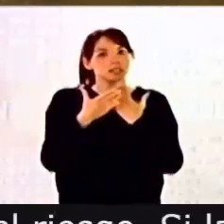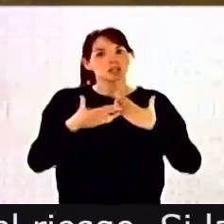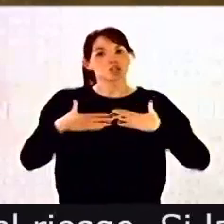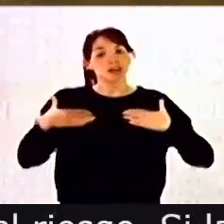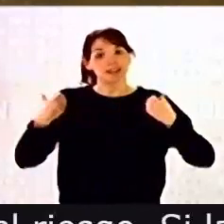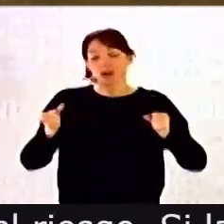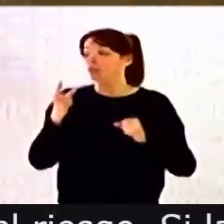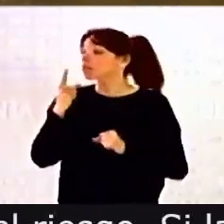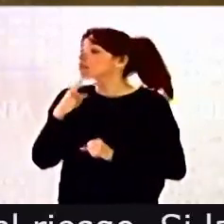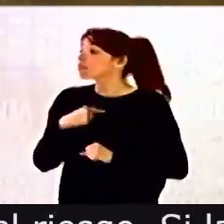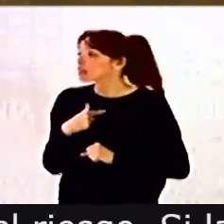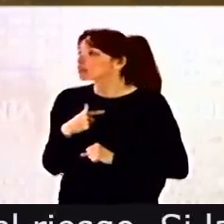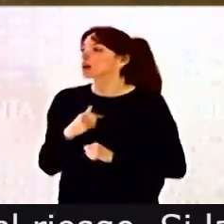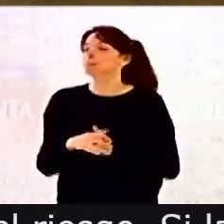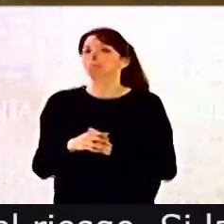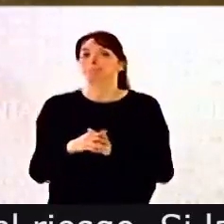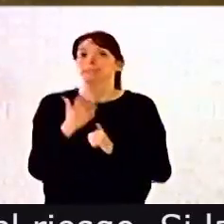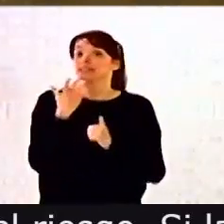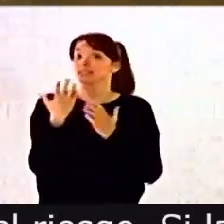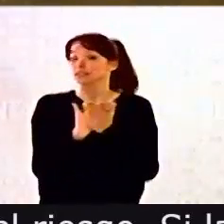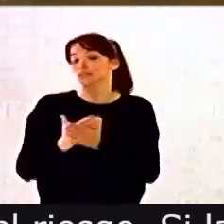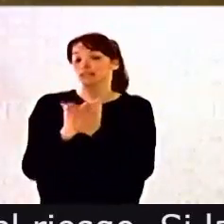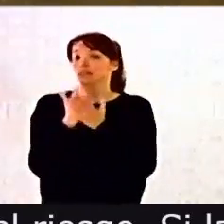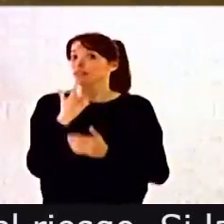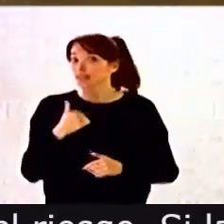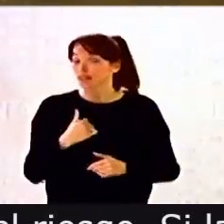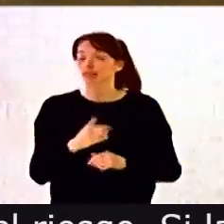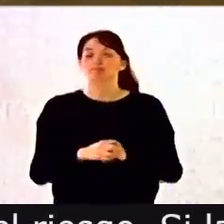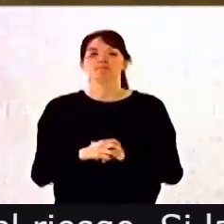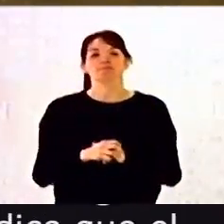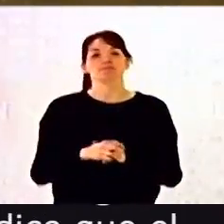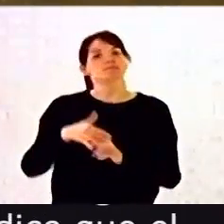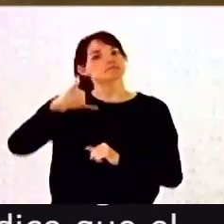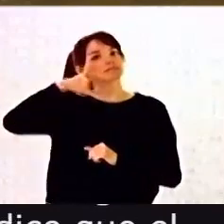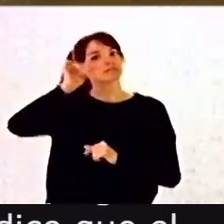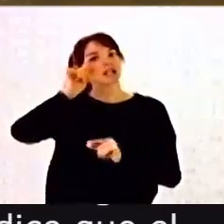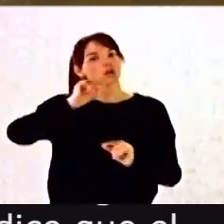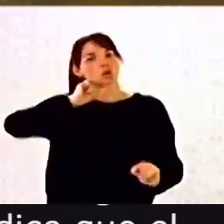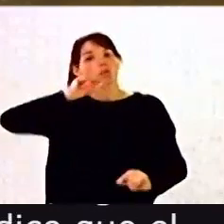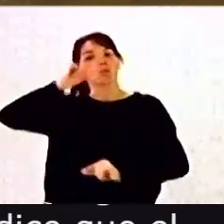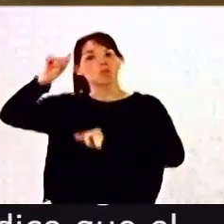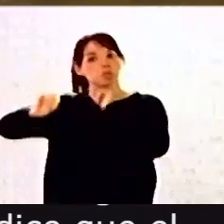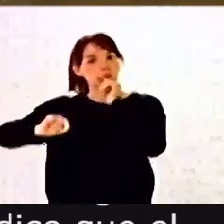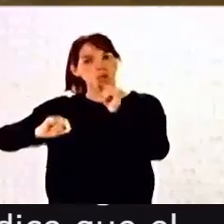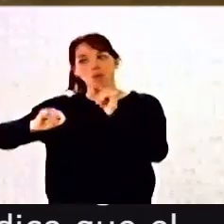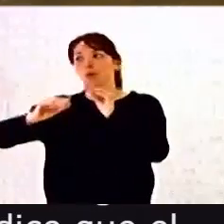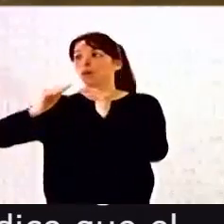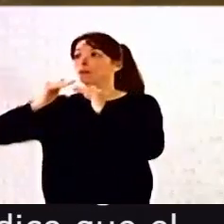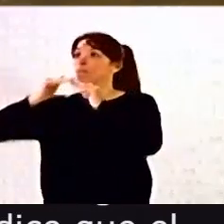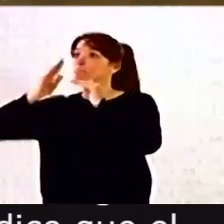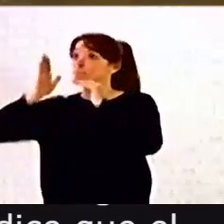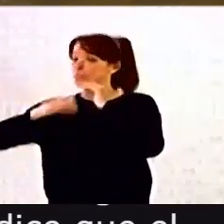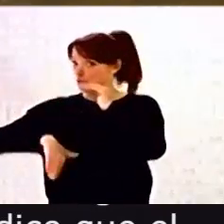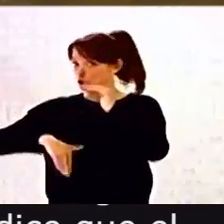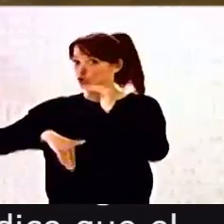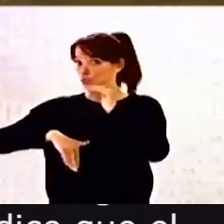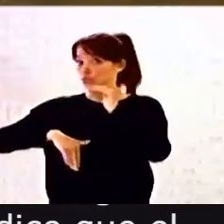nos dice que el riesgo de transmisión comunitaria es menor de lo que